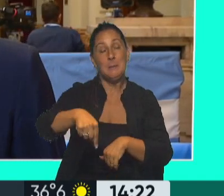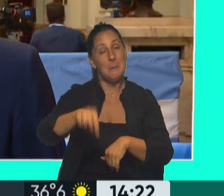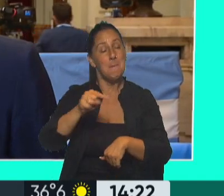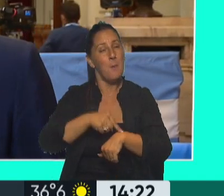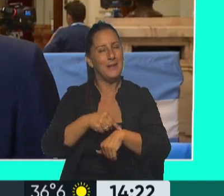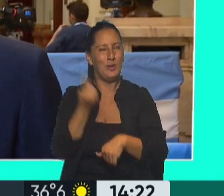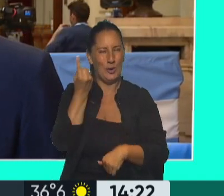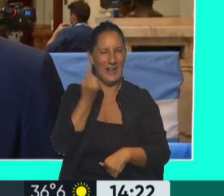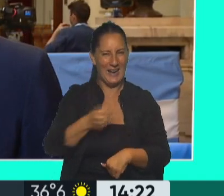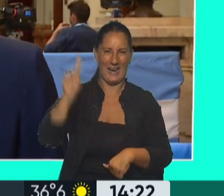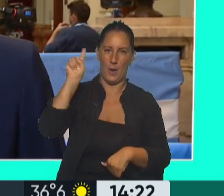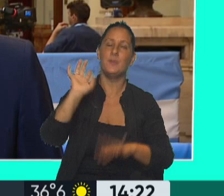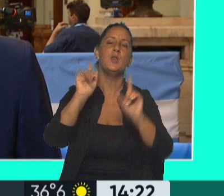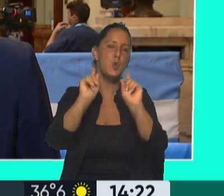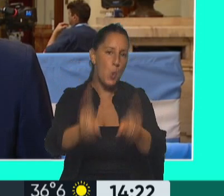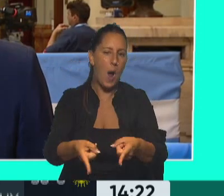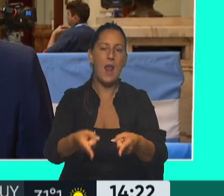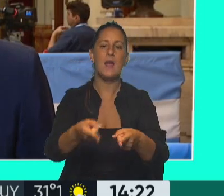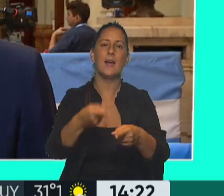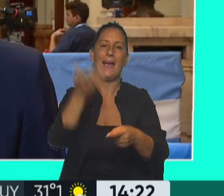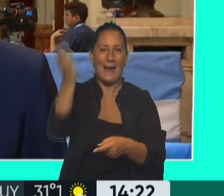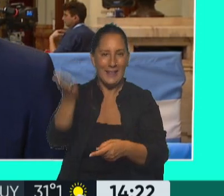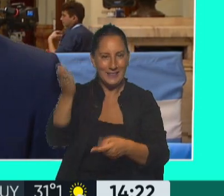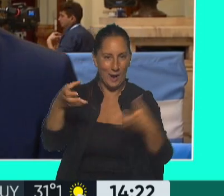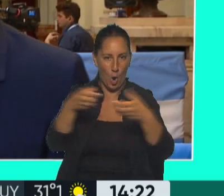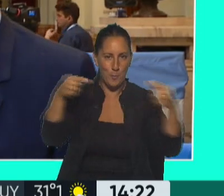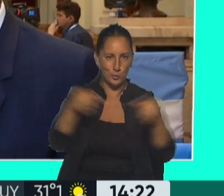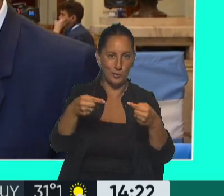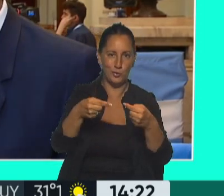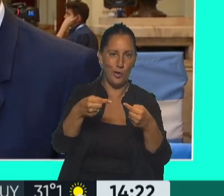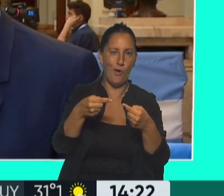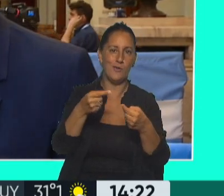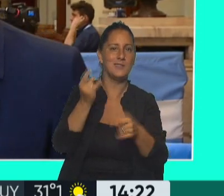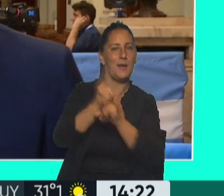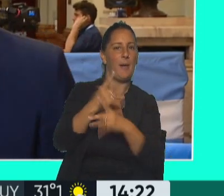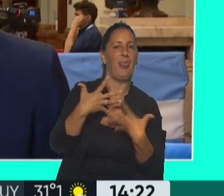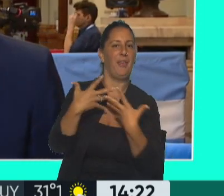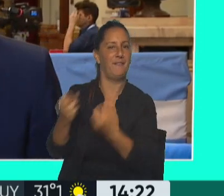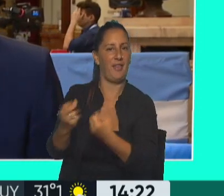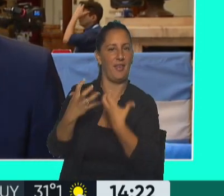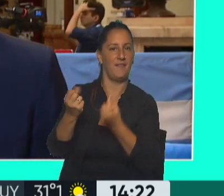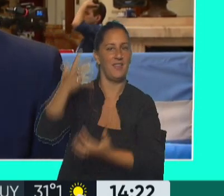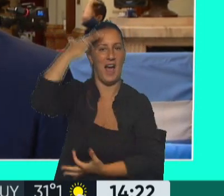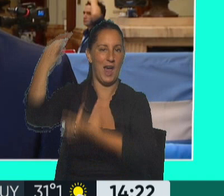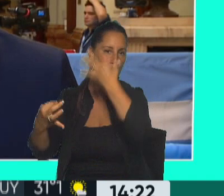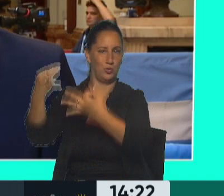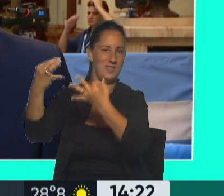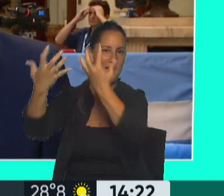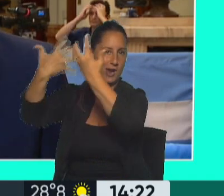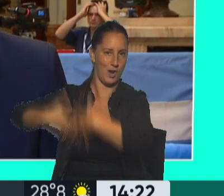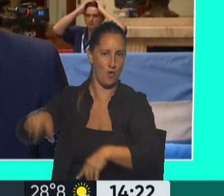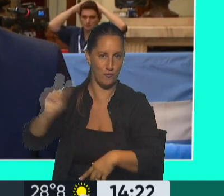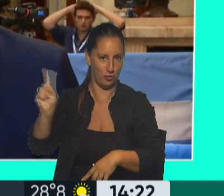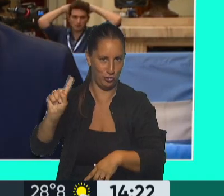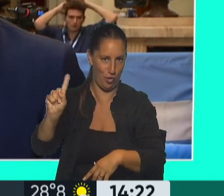ver, nunca nos extraña que estos personajes de la oposición defiendan a un poder judicial que no funciona,